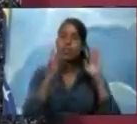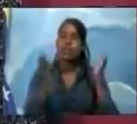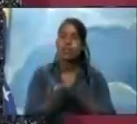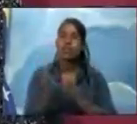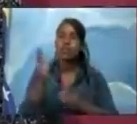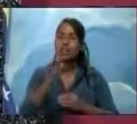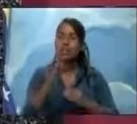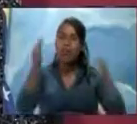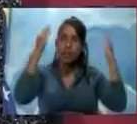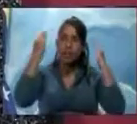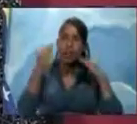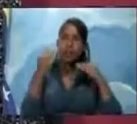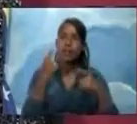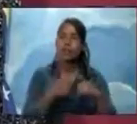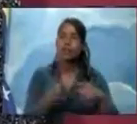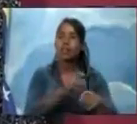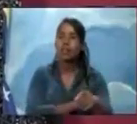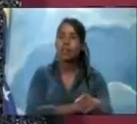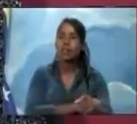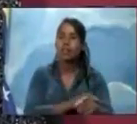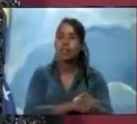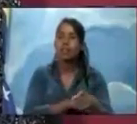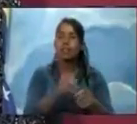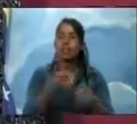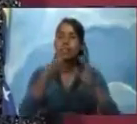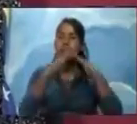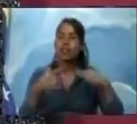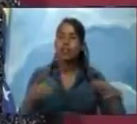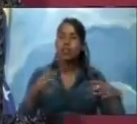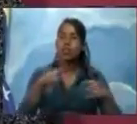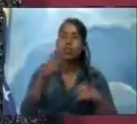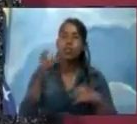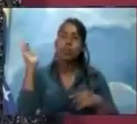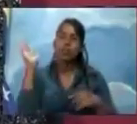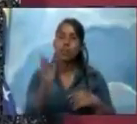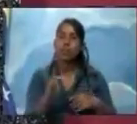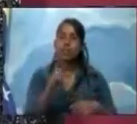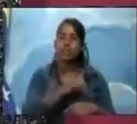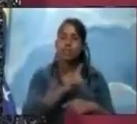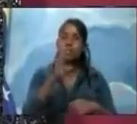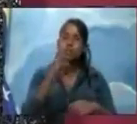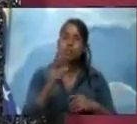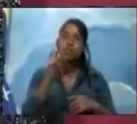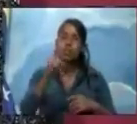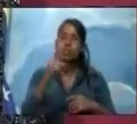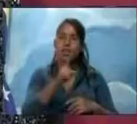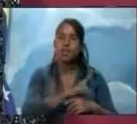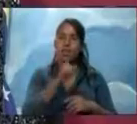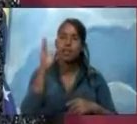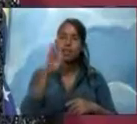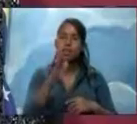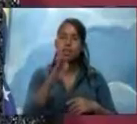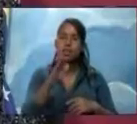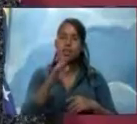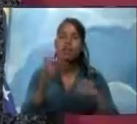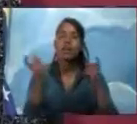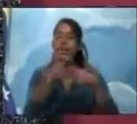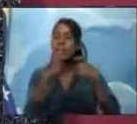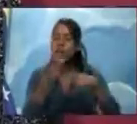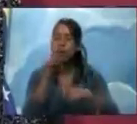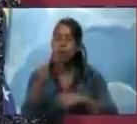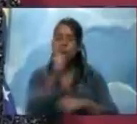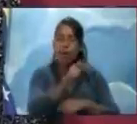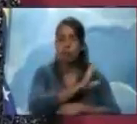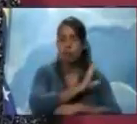estaba encabezado, aquella cabeza de oro era el reino babilonio, luego venía el reino medo-persa, después venía el reino griego y